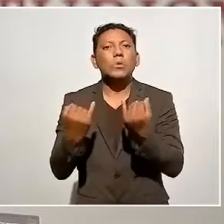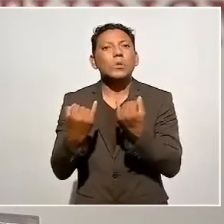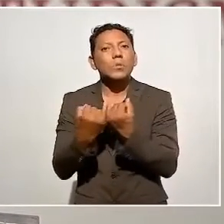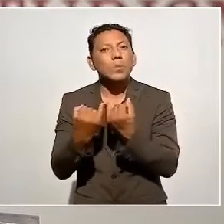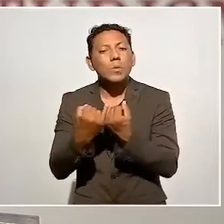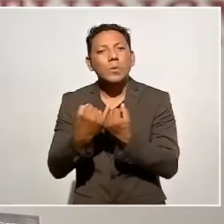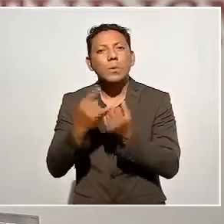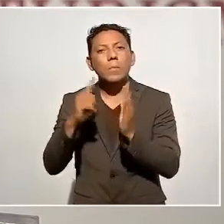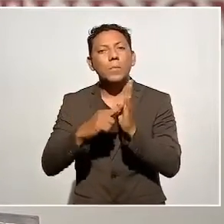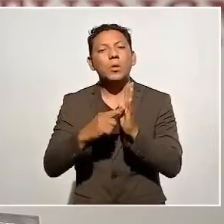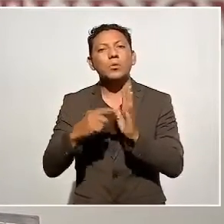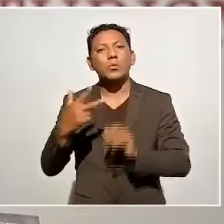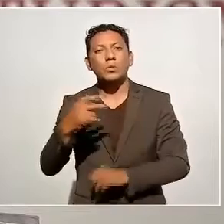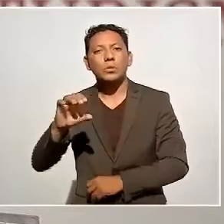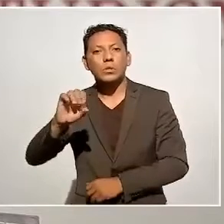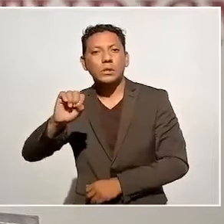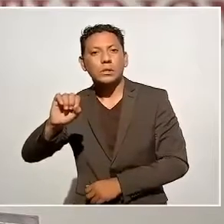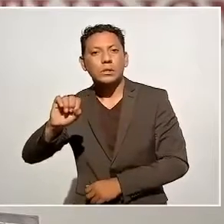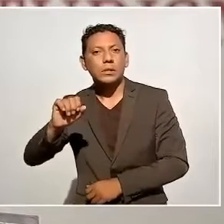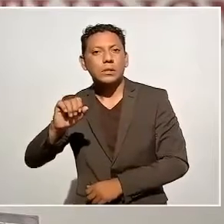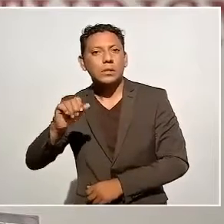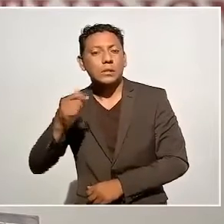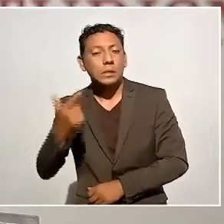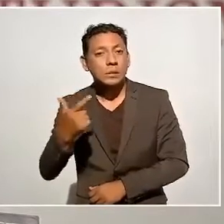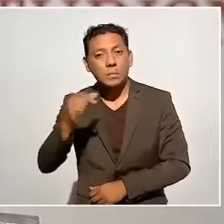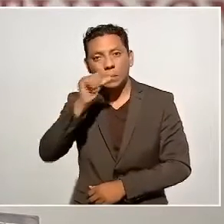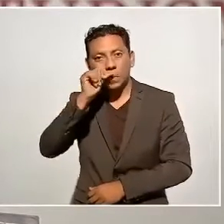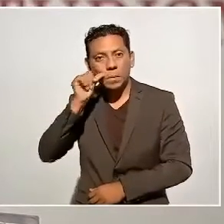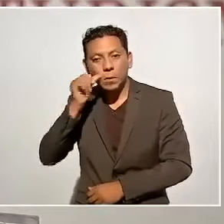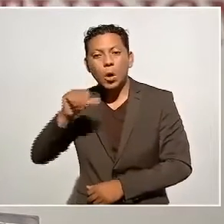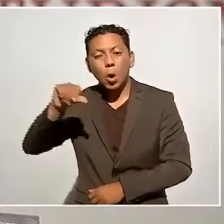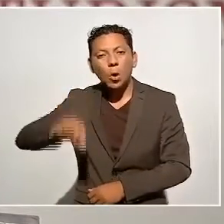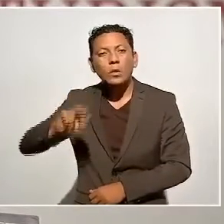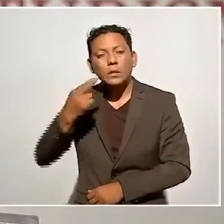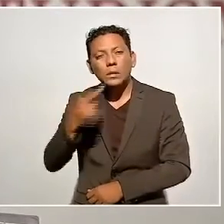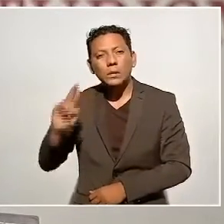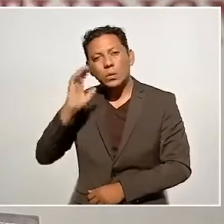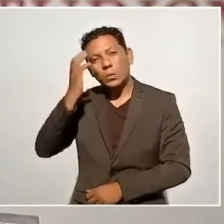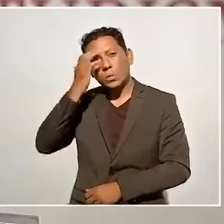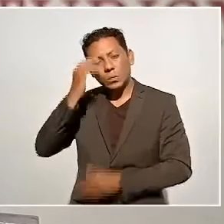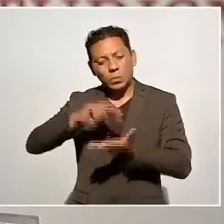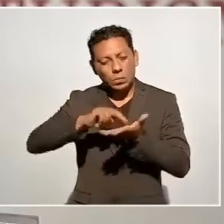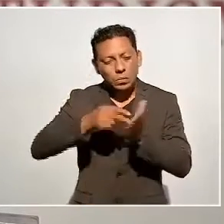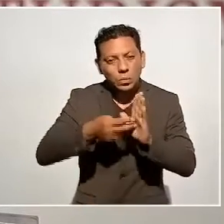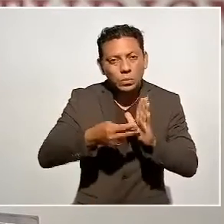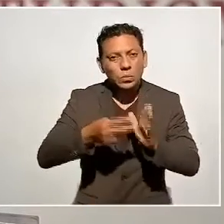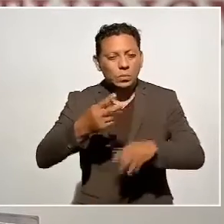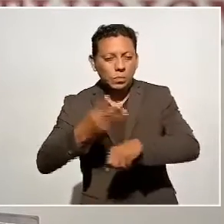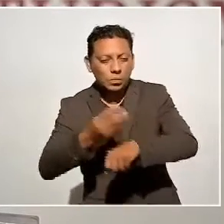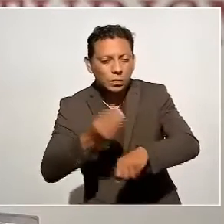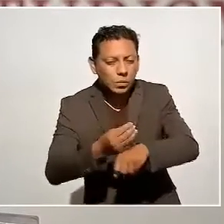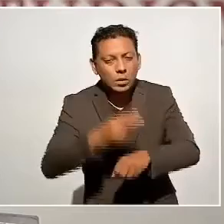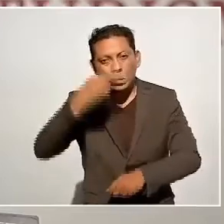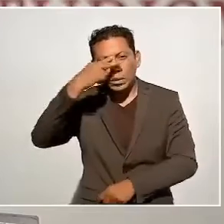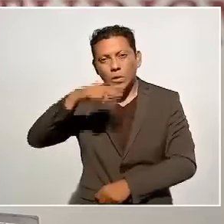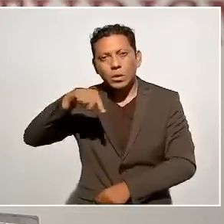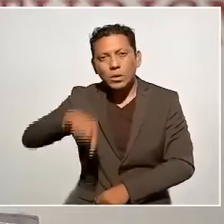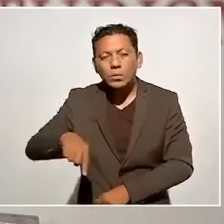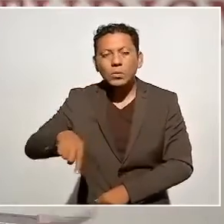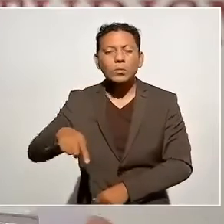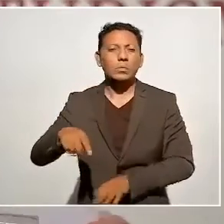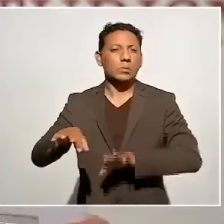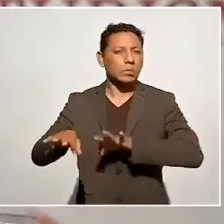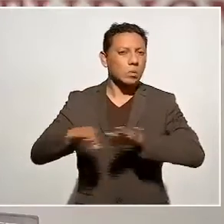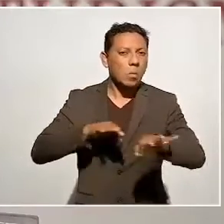en 1867. Queremos hoy hacer un reconocimiento a la ingeniería mexicana, a los planeadores y constructores de un